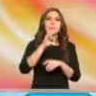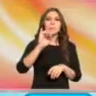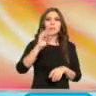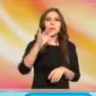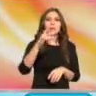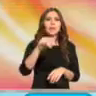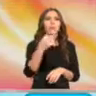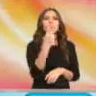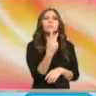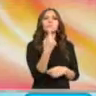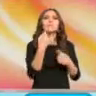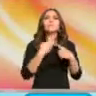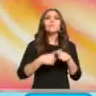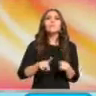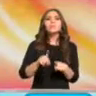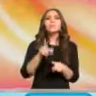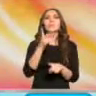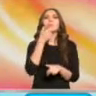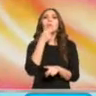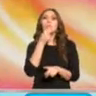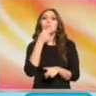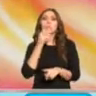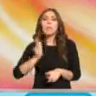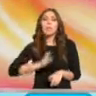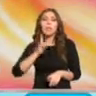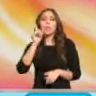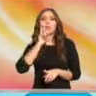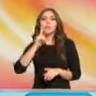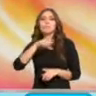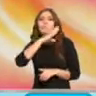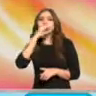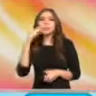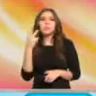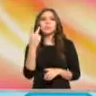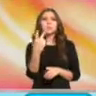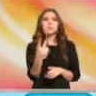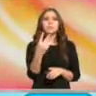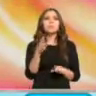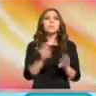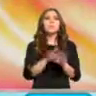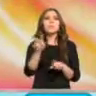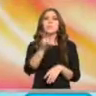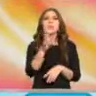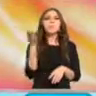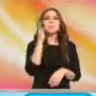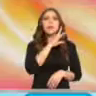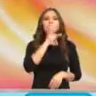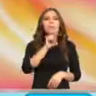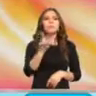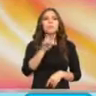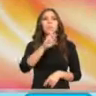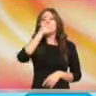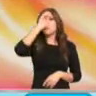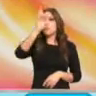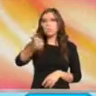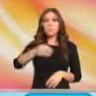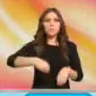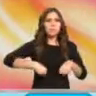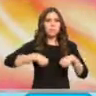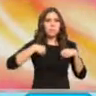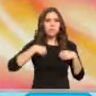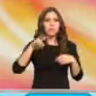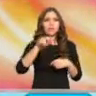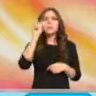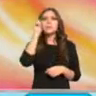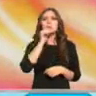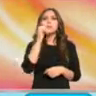razas diferentes, es considerado ilegal. Son objeto de persecución, de criminalización. Se les prohíbe vivir en donde han